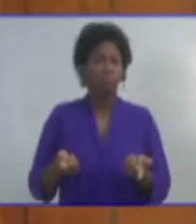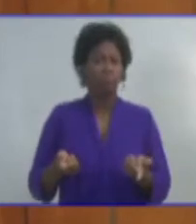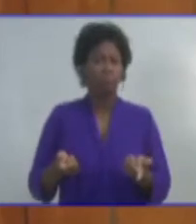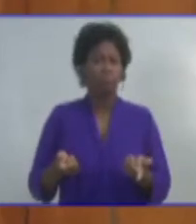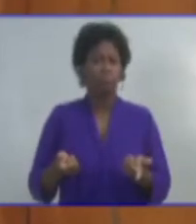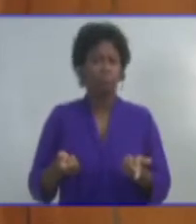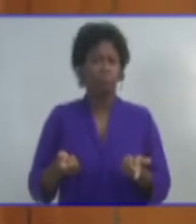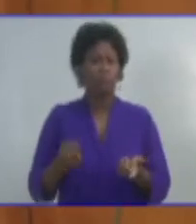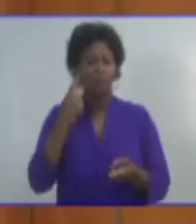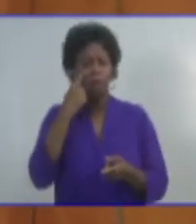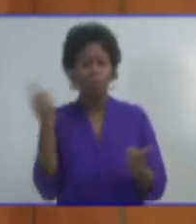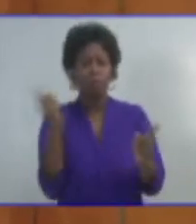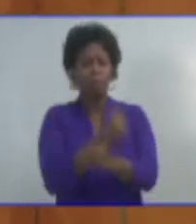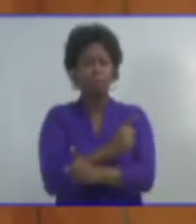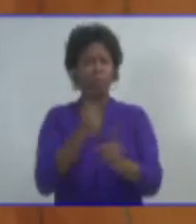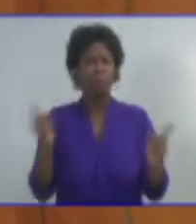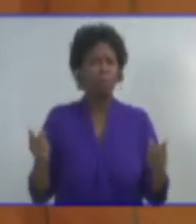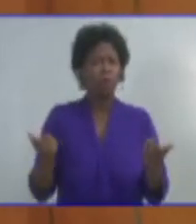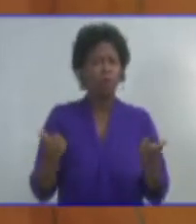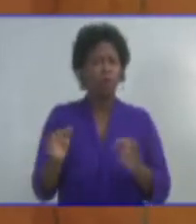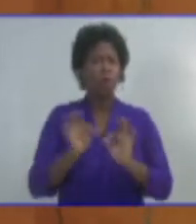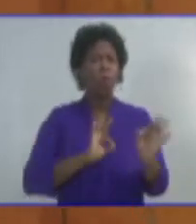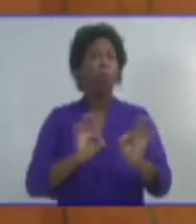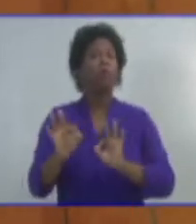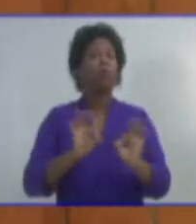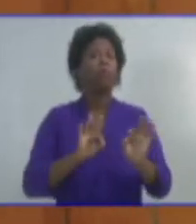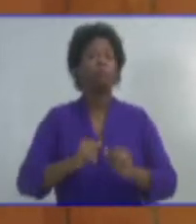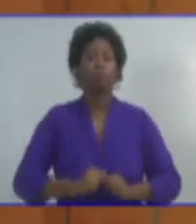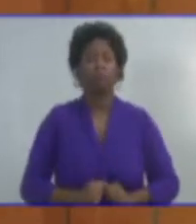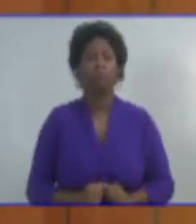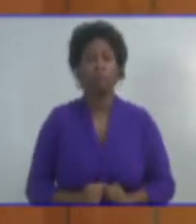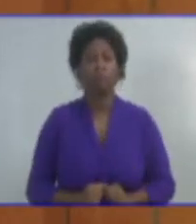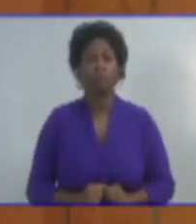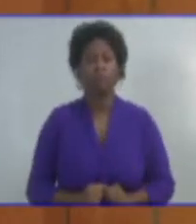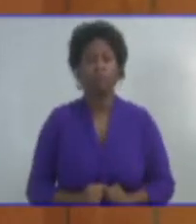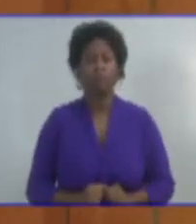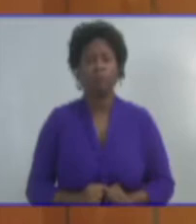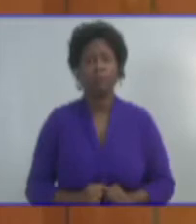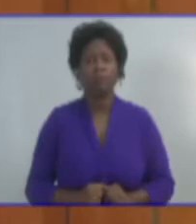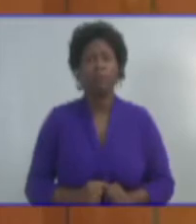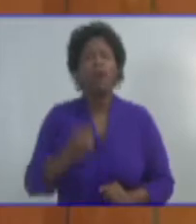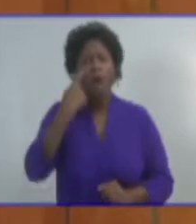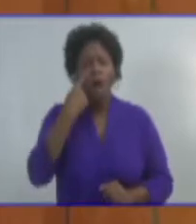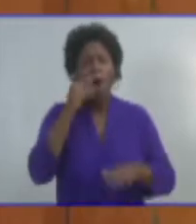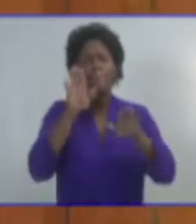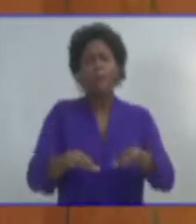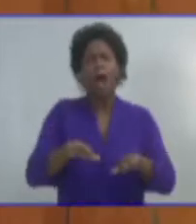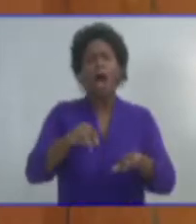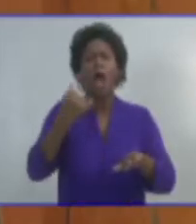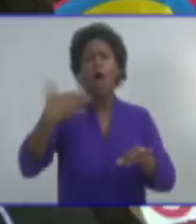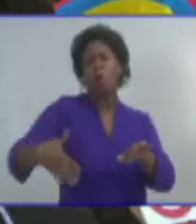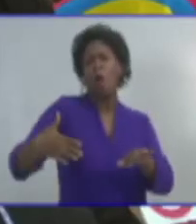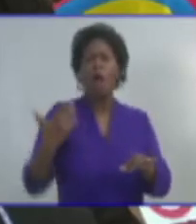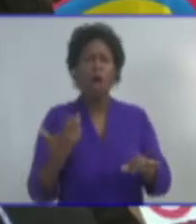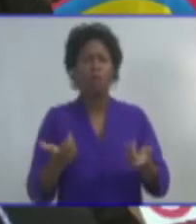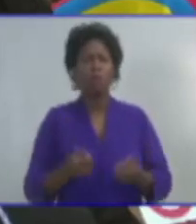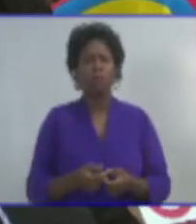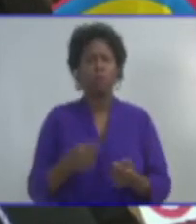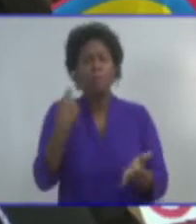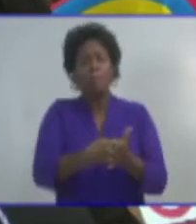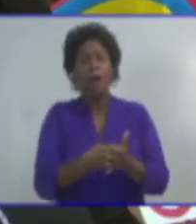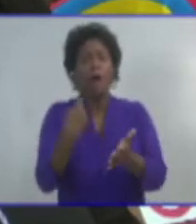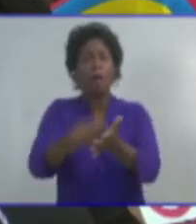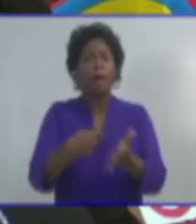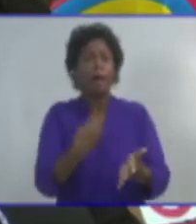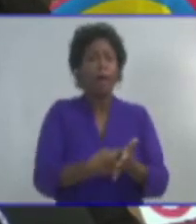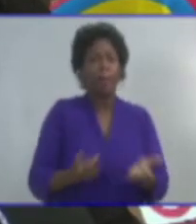Están trabajando todavía y todavía no se ha probado con la madre. Eso no, hay que pararlo. Y están cobrando plata. La rendición de